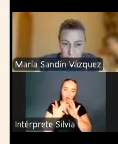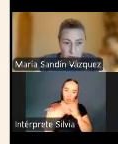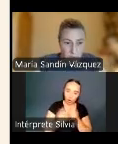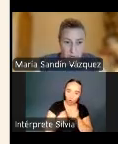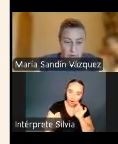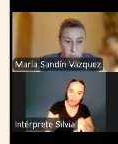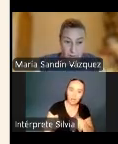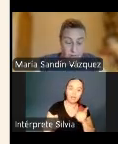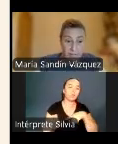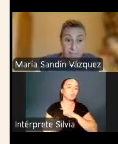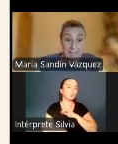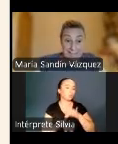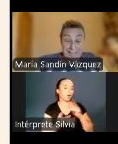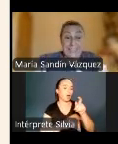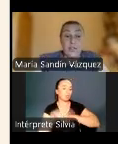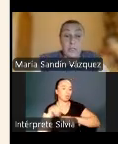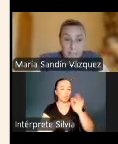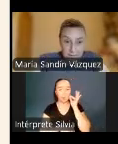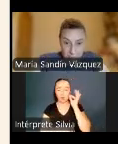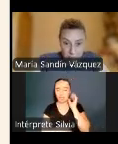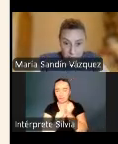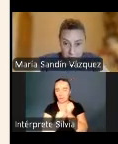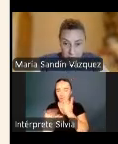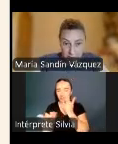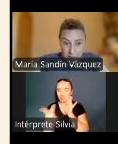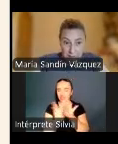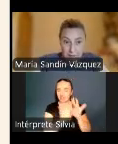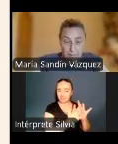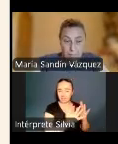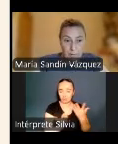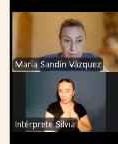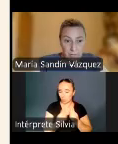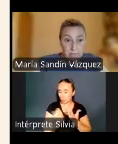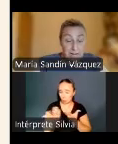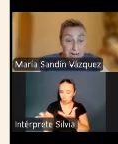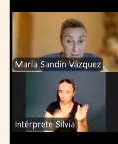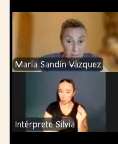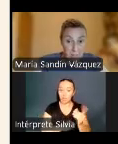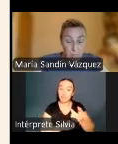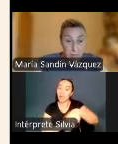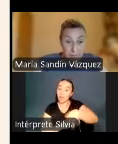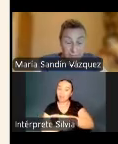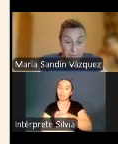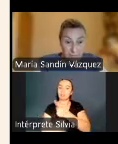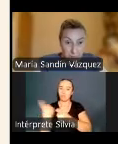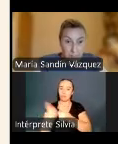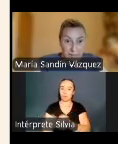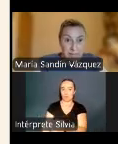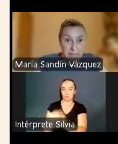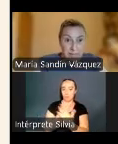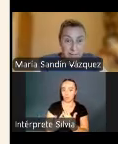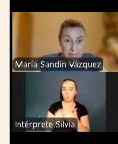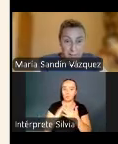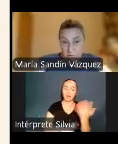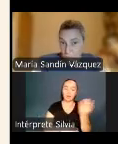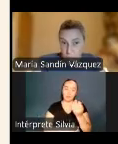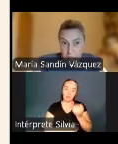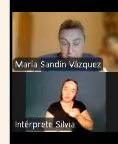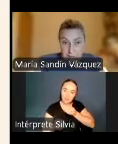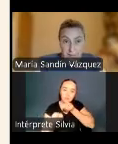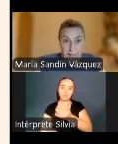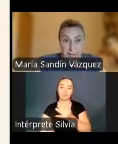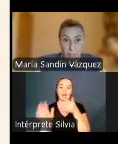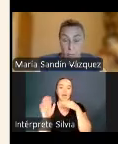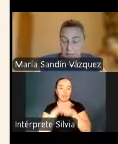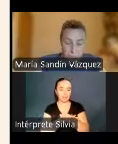hemos trabajado con un montón de asociaciones de mujeres, que han sido ellas las que nos han dado la información, hacer una devolución que sea accesible para ellas. O sea,